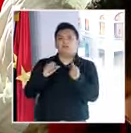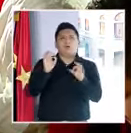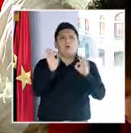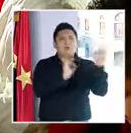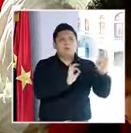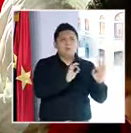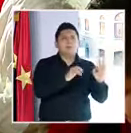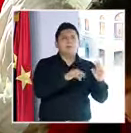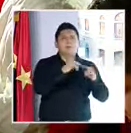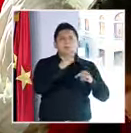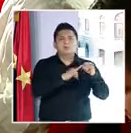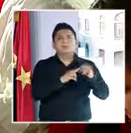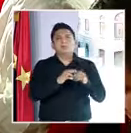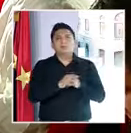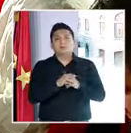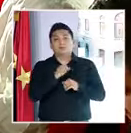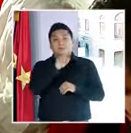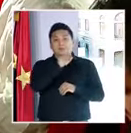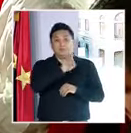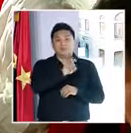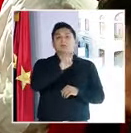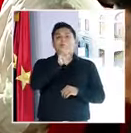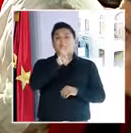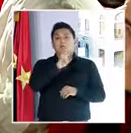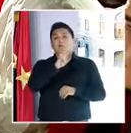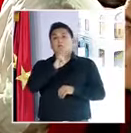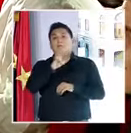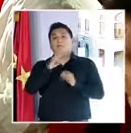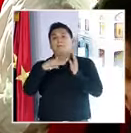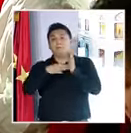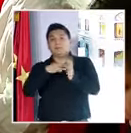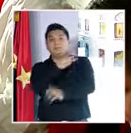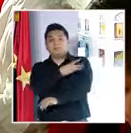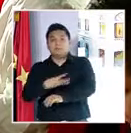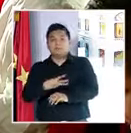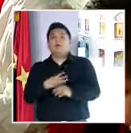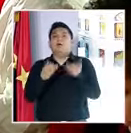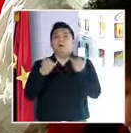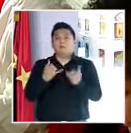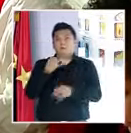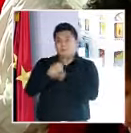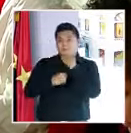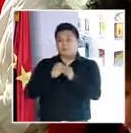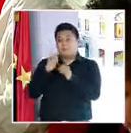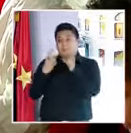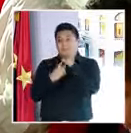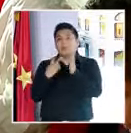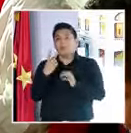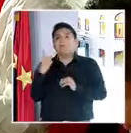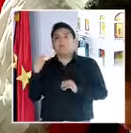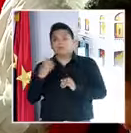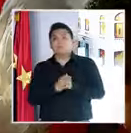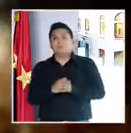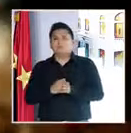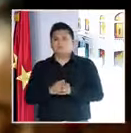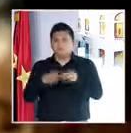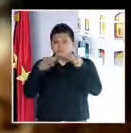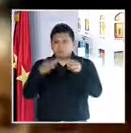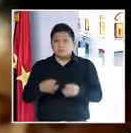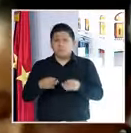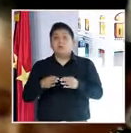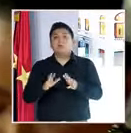a 809.000 millones de pesos para el año 2021. Y un incremento consolidado de